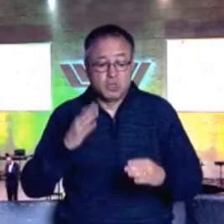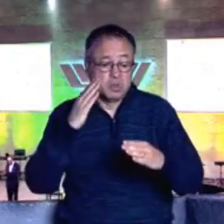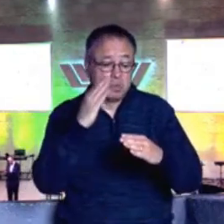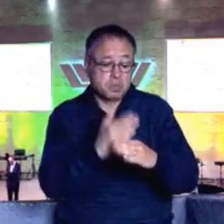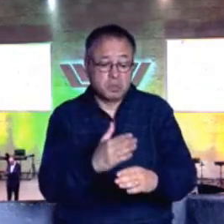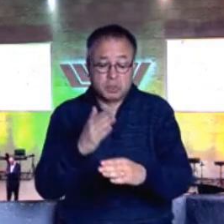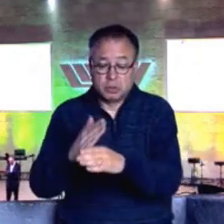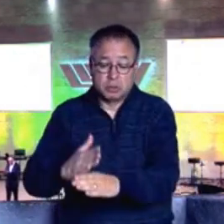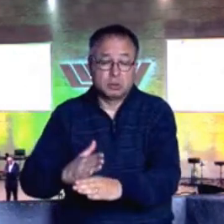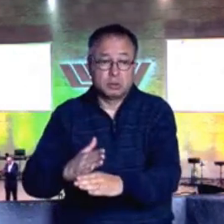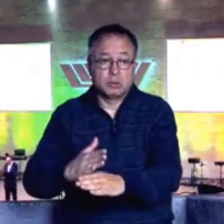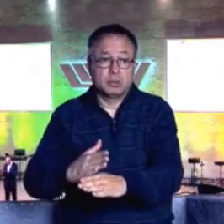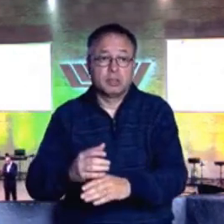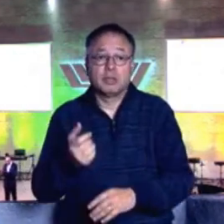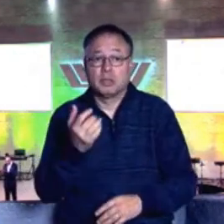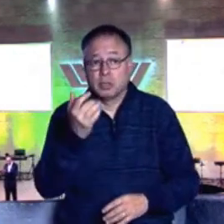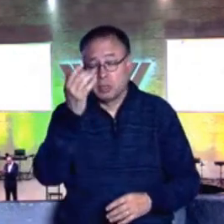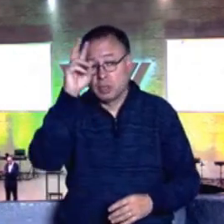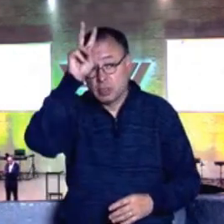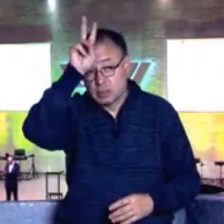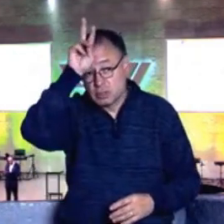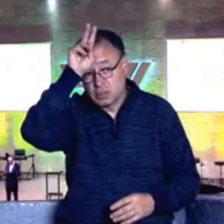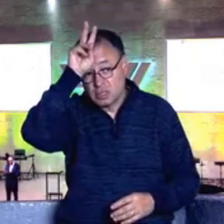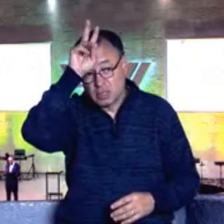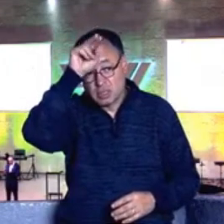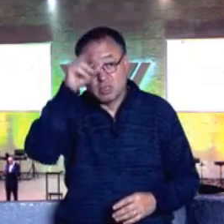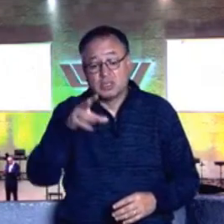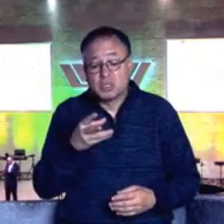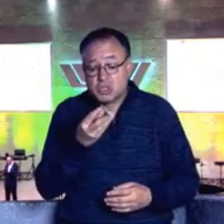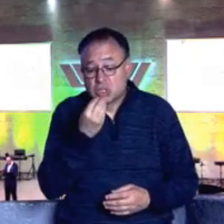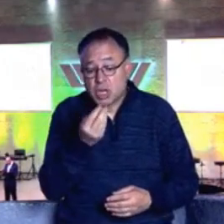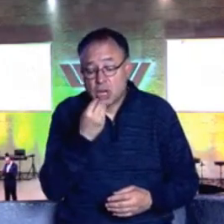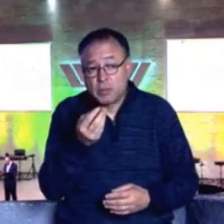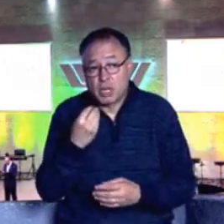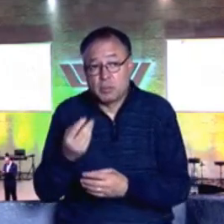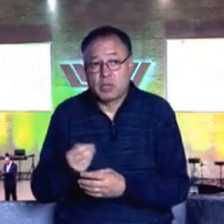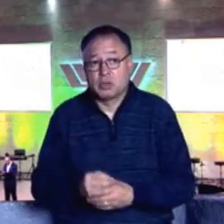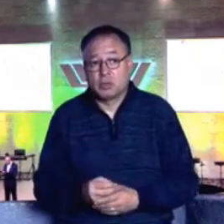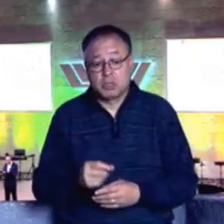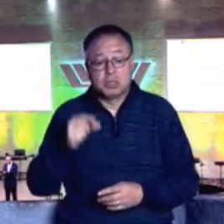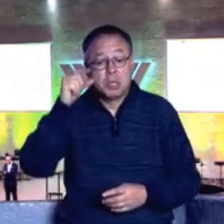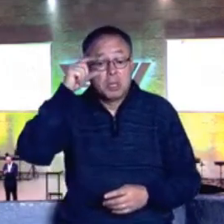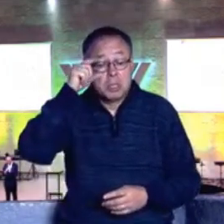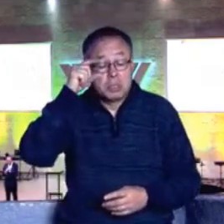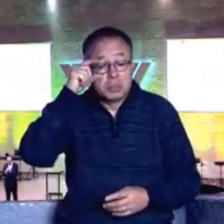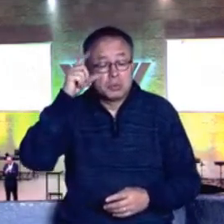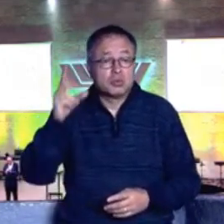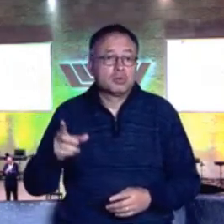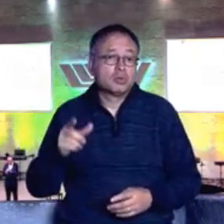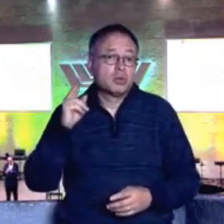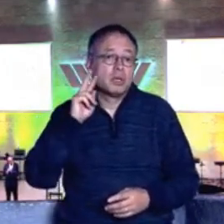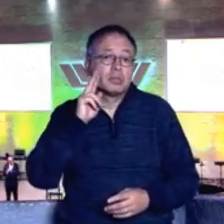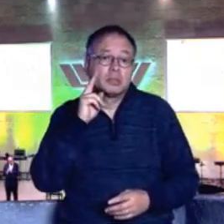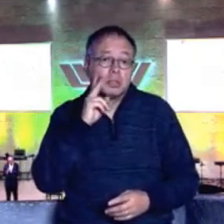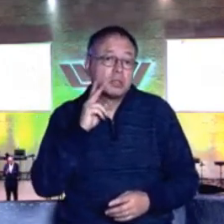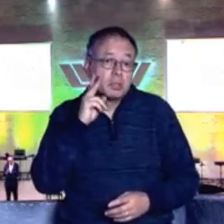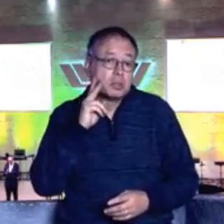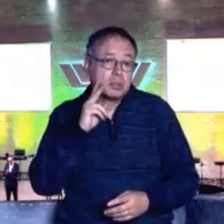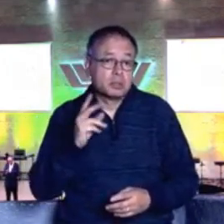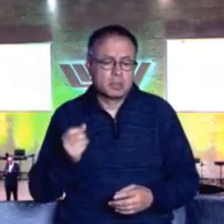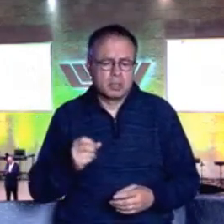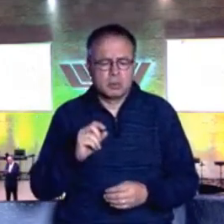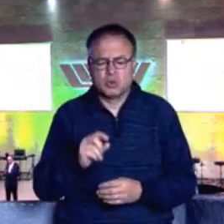devoran para que no destruyan los productos de la tierra ni dejen sus uvas sin viñedos lo digo yo El señor de los